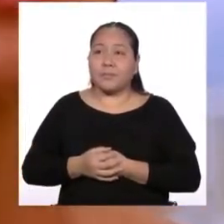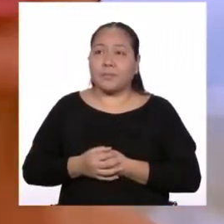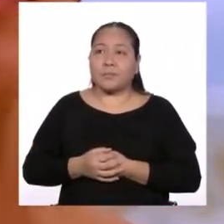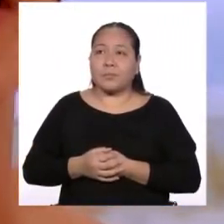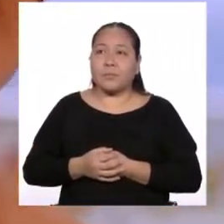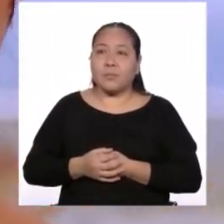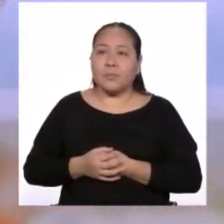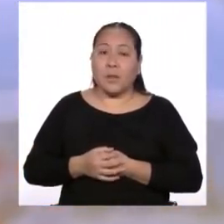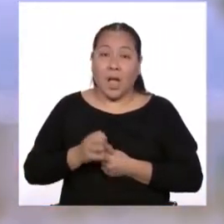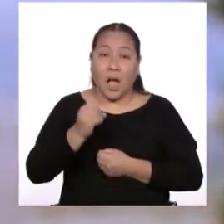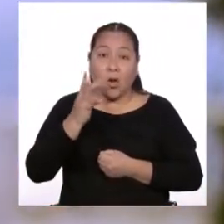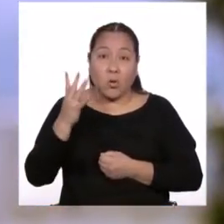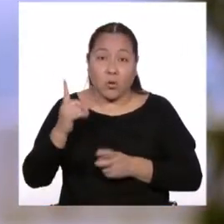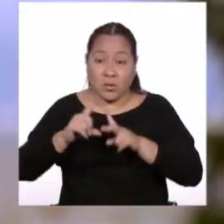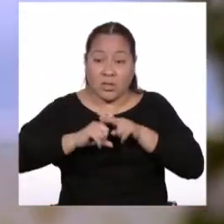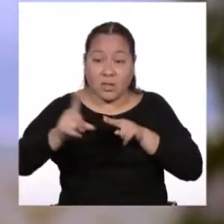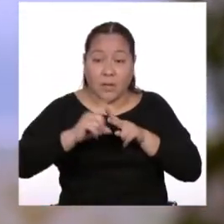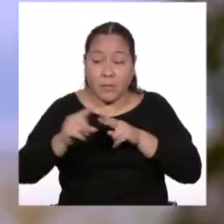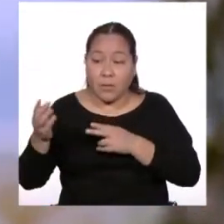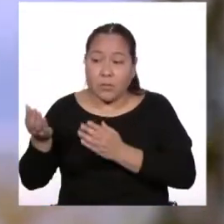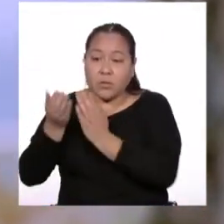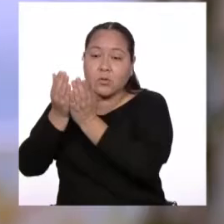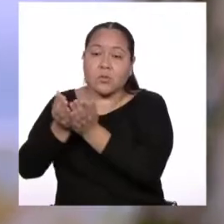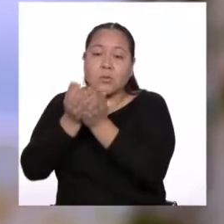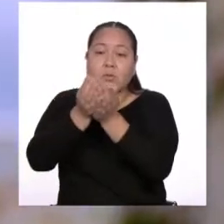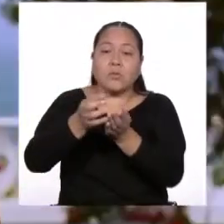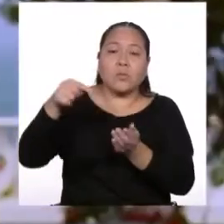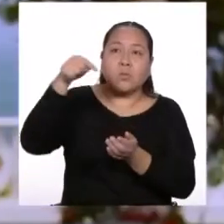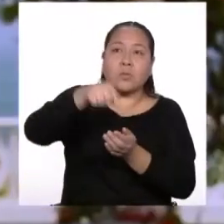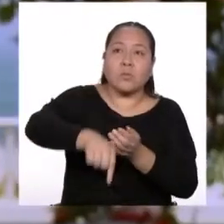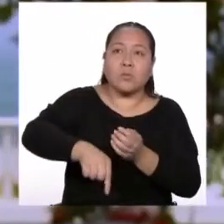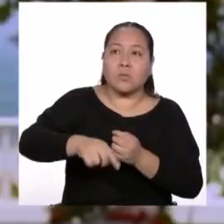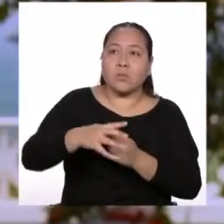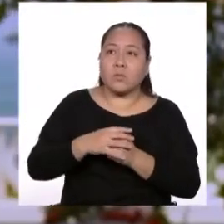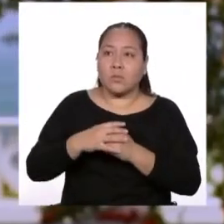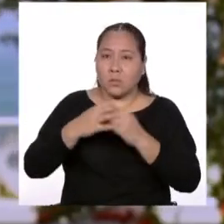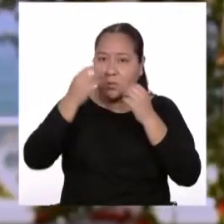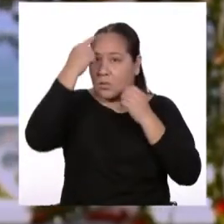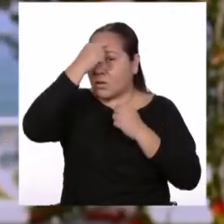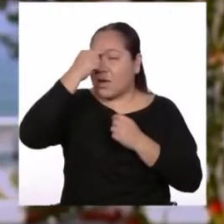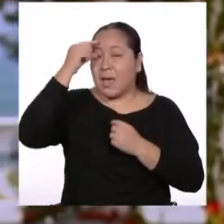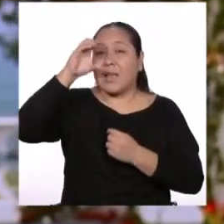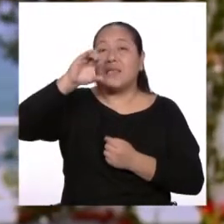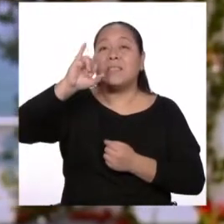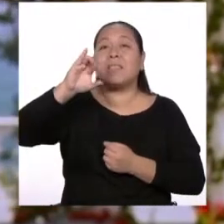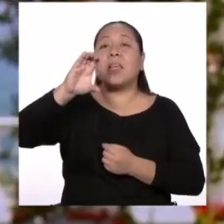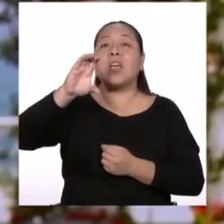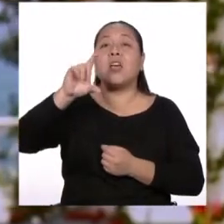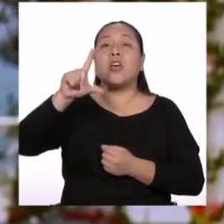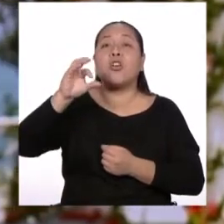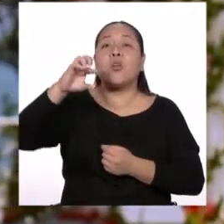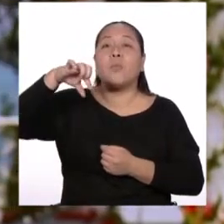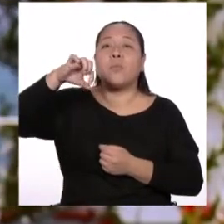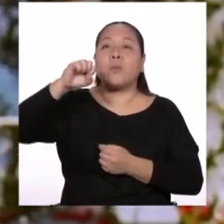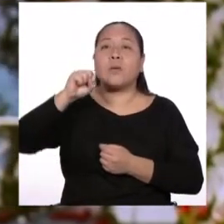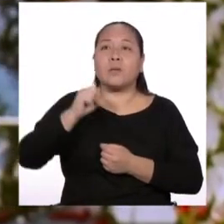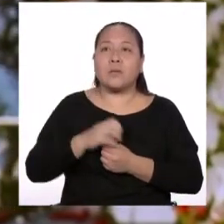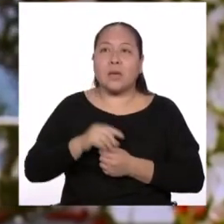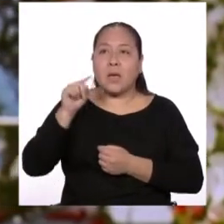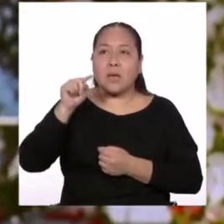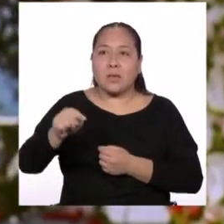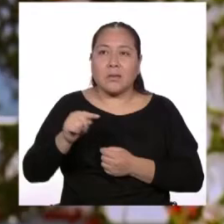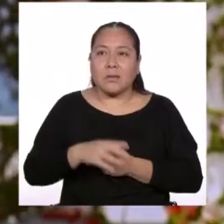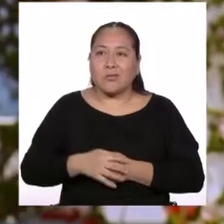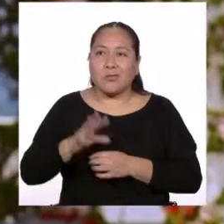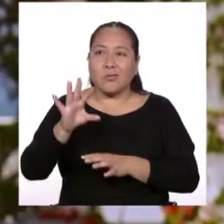Algunos logramos escapar y navegamos hasta la isla de los soberbios cíclopes, los Cimne. Allí tuvimos la